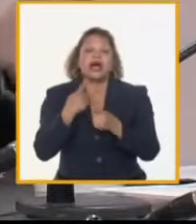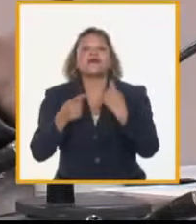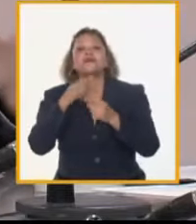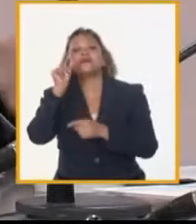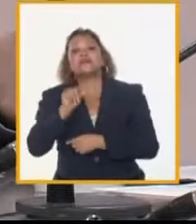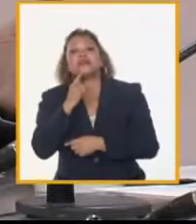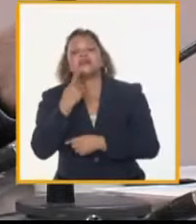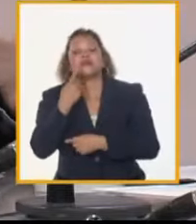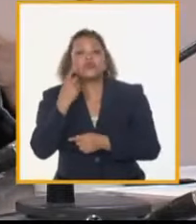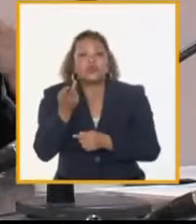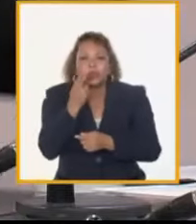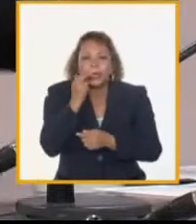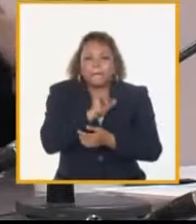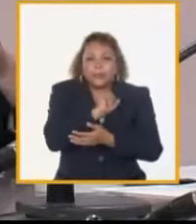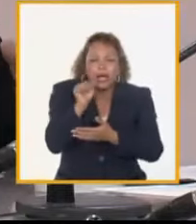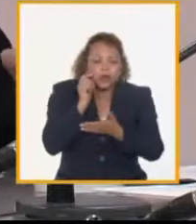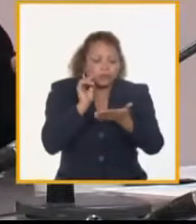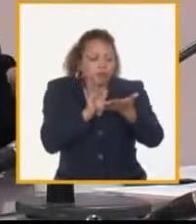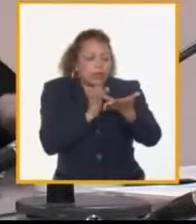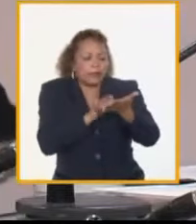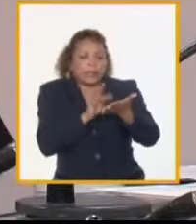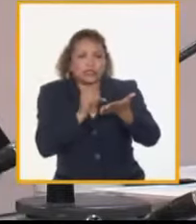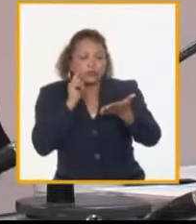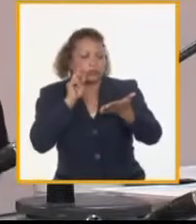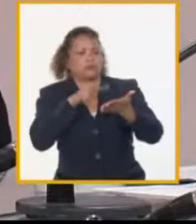ya cuando vamos ya no hay...